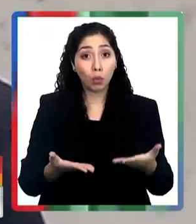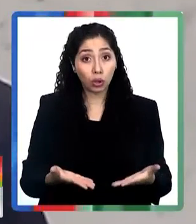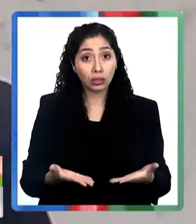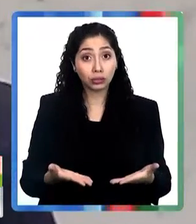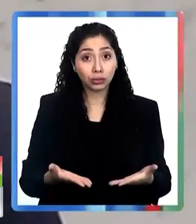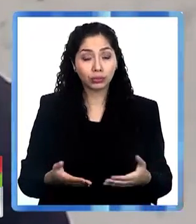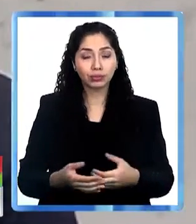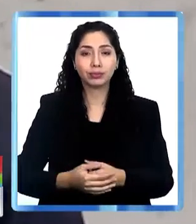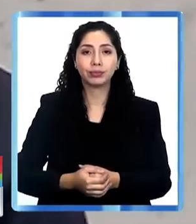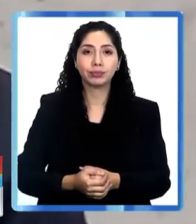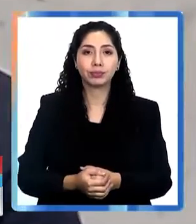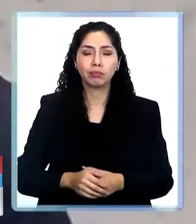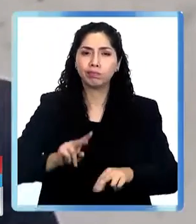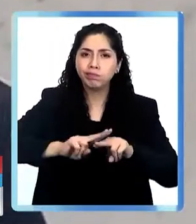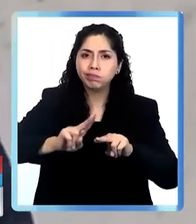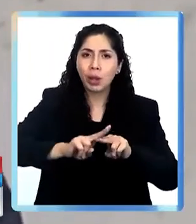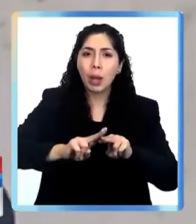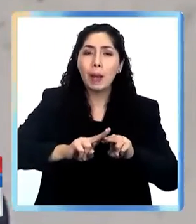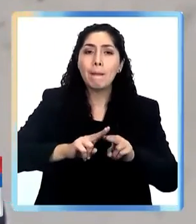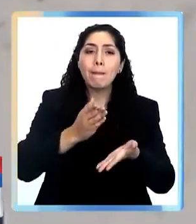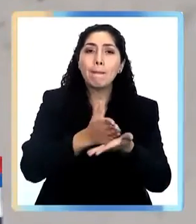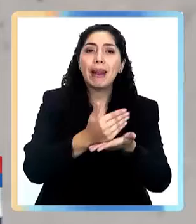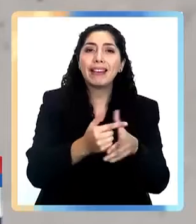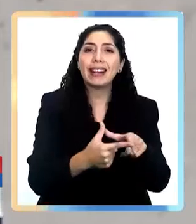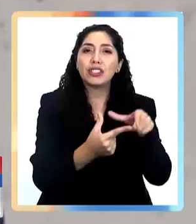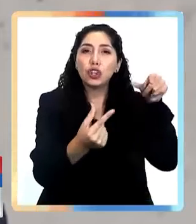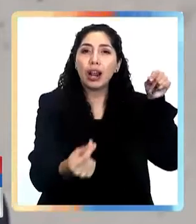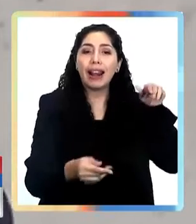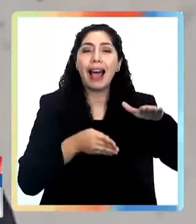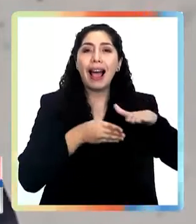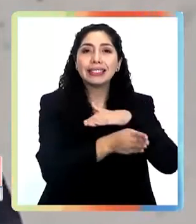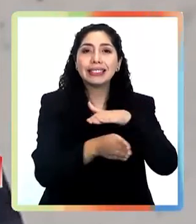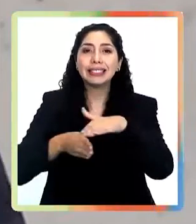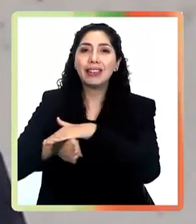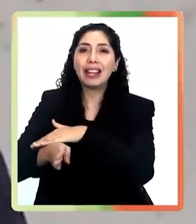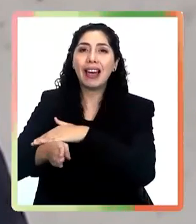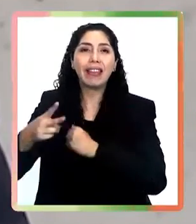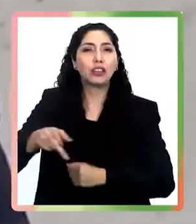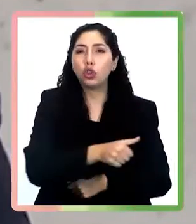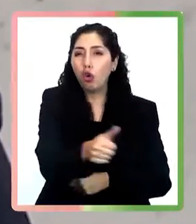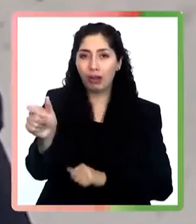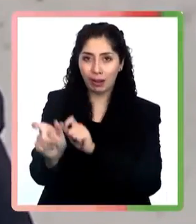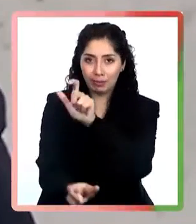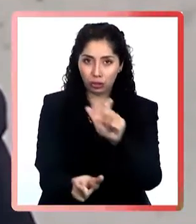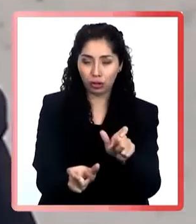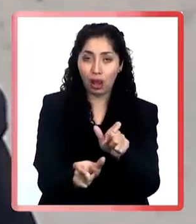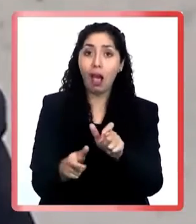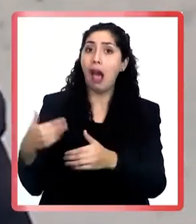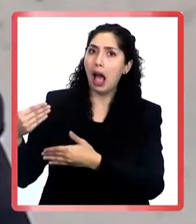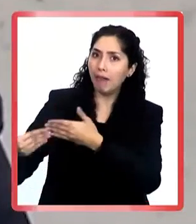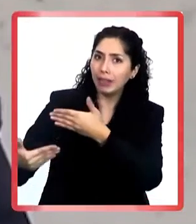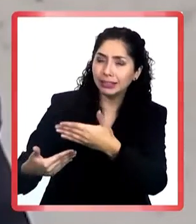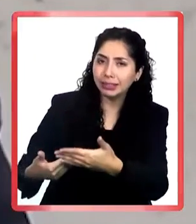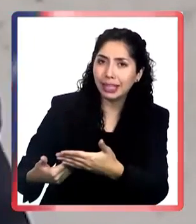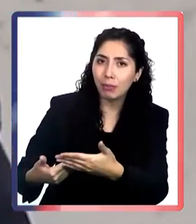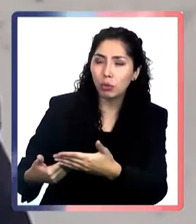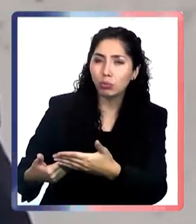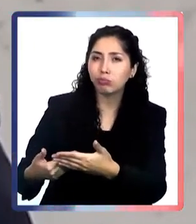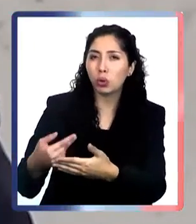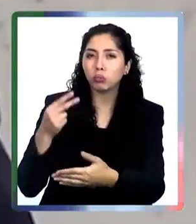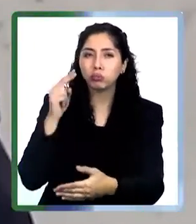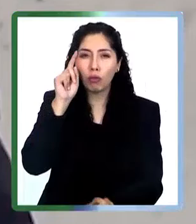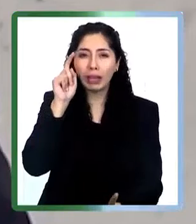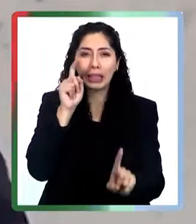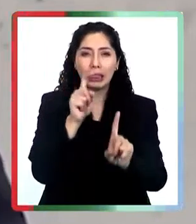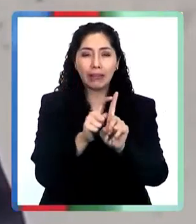implementaremos un plan nacional de accesibilidad universal avanzaremos en la cobertura con horizonte de